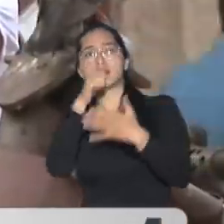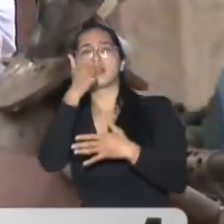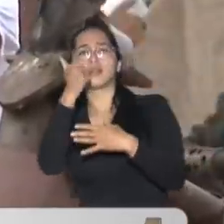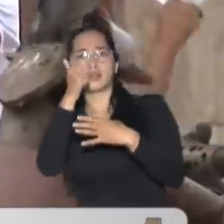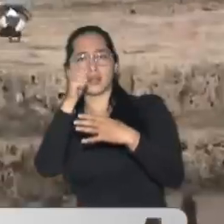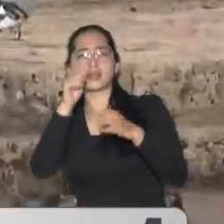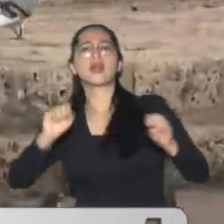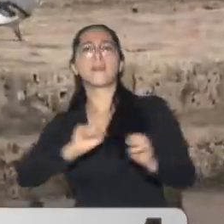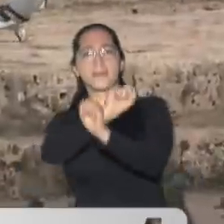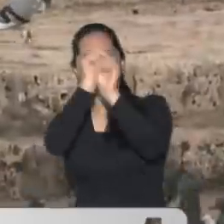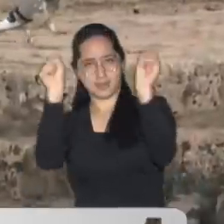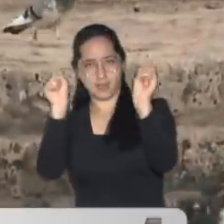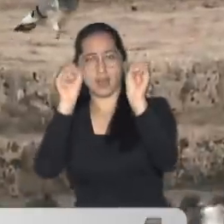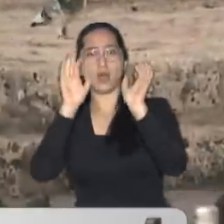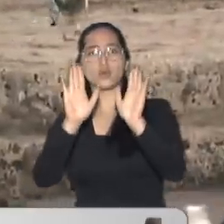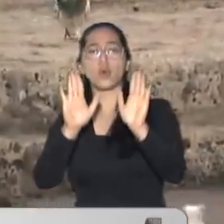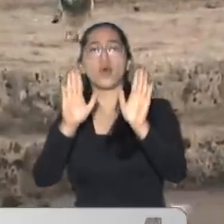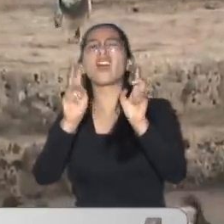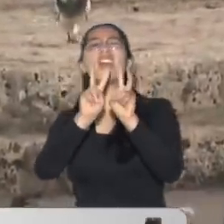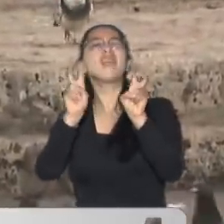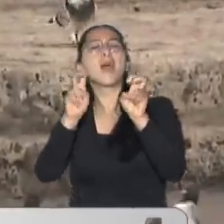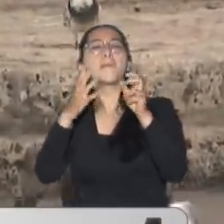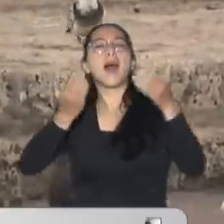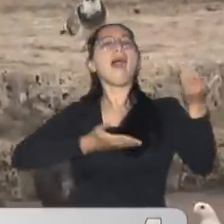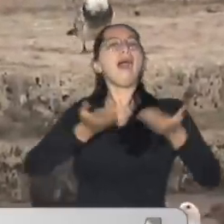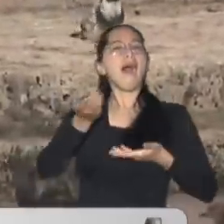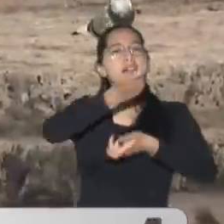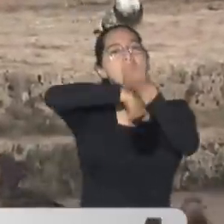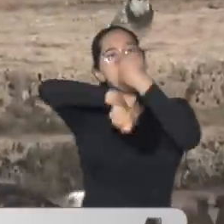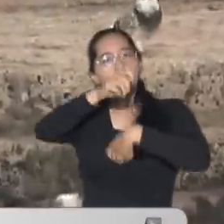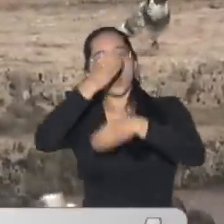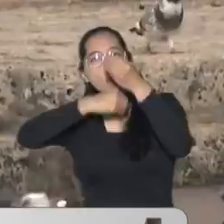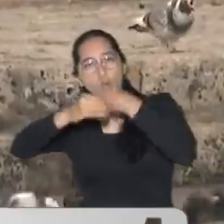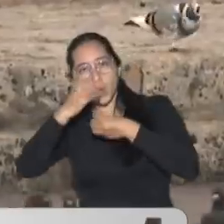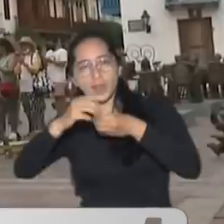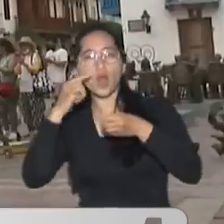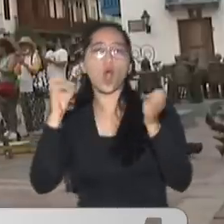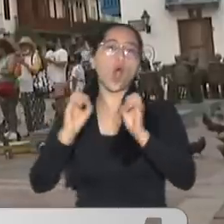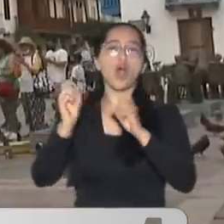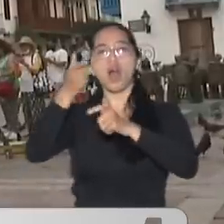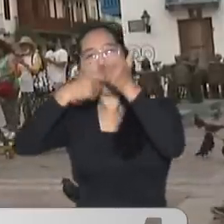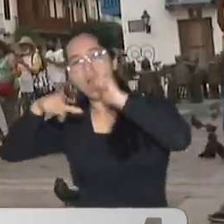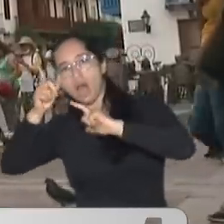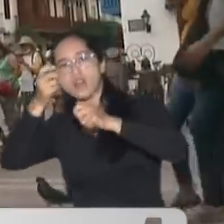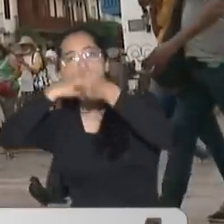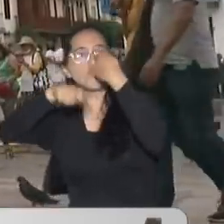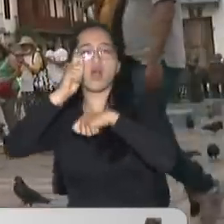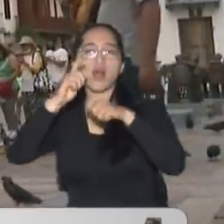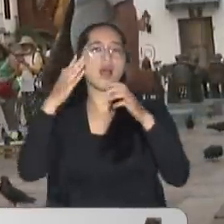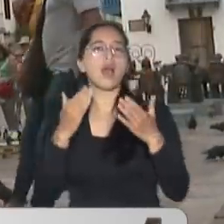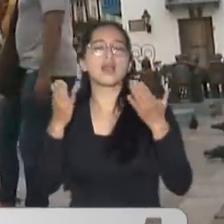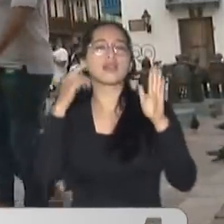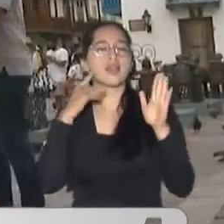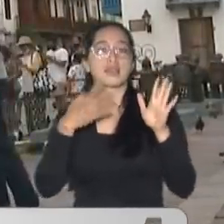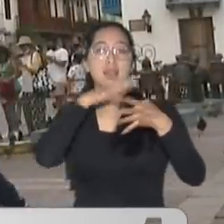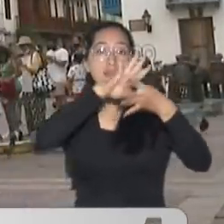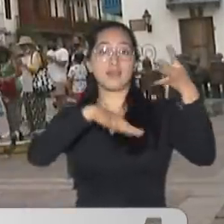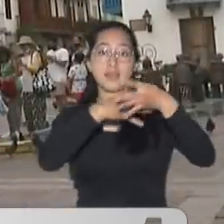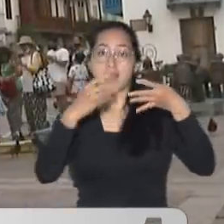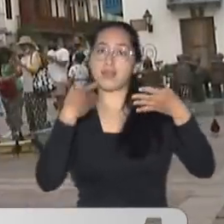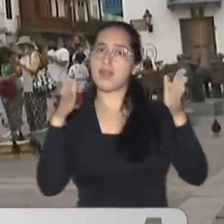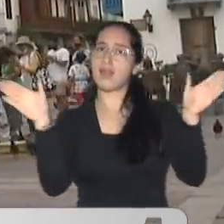la mañana. Para el caso de tiendas, licoreras y estancos, solo pueden funcionar hasta las 10 de la